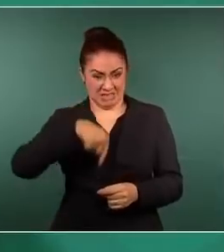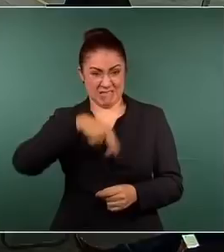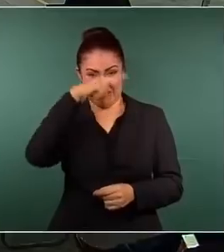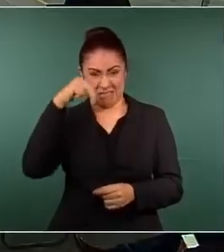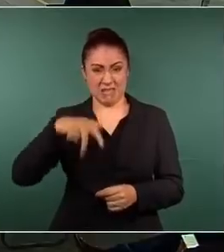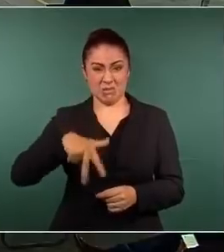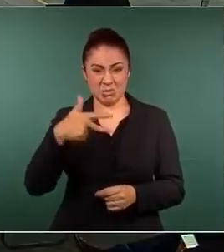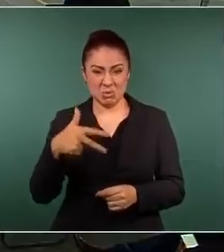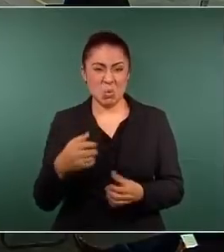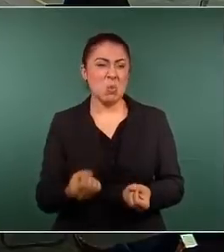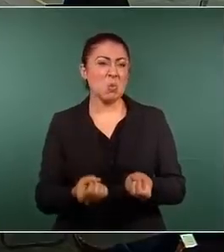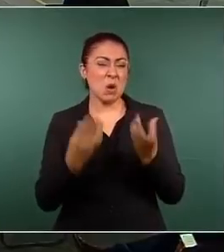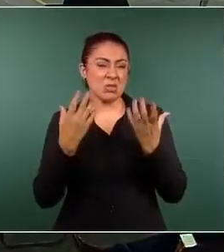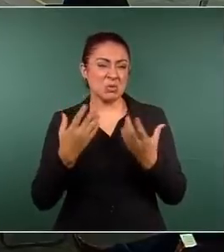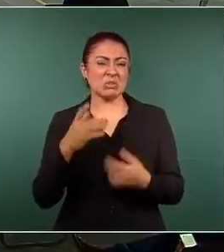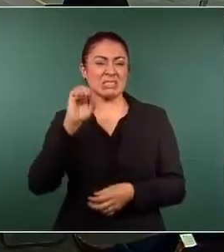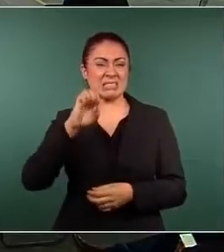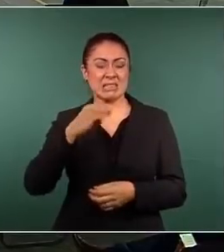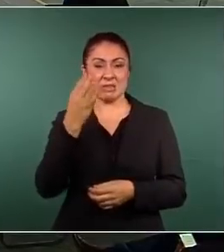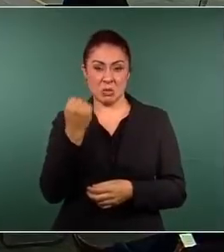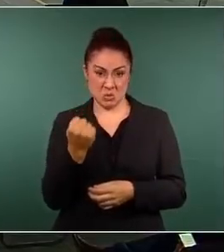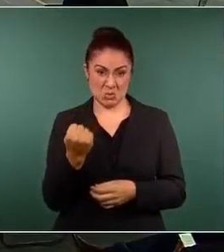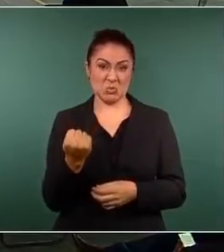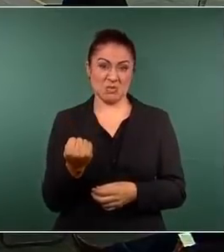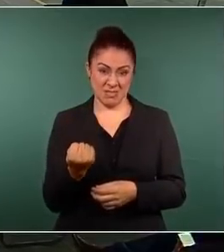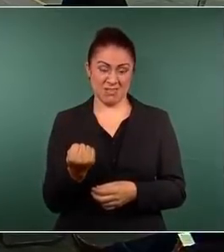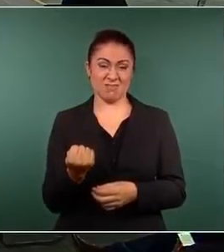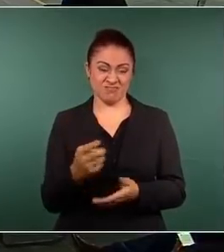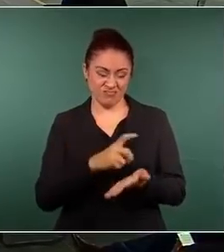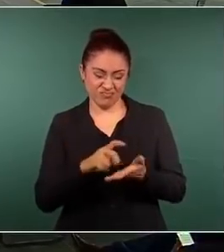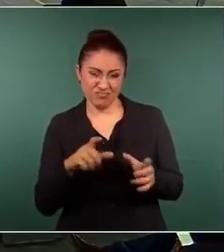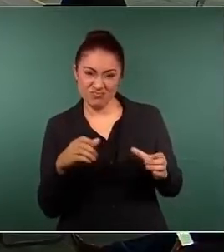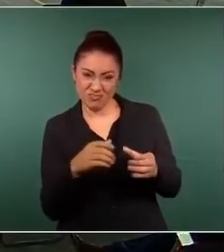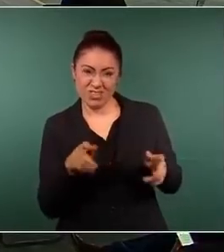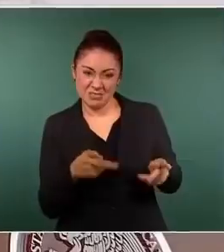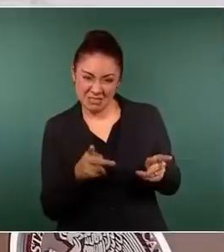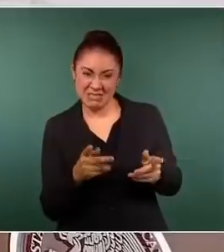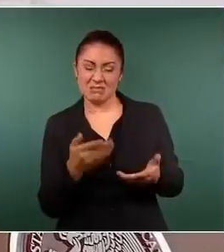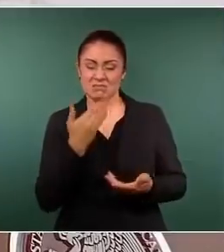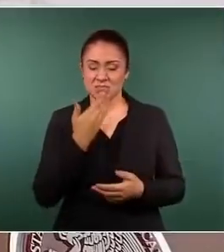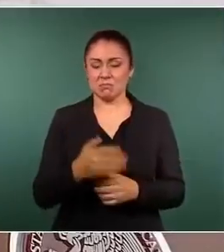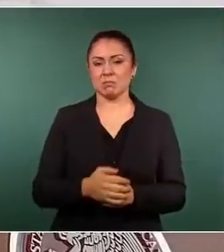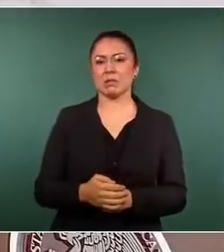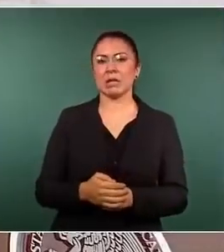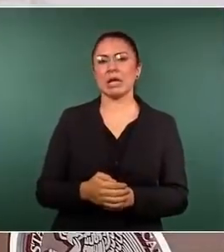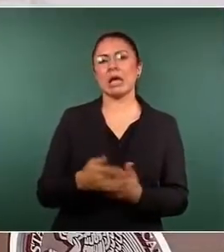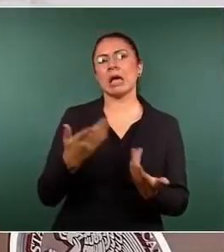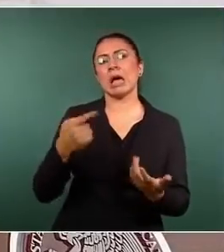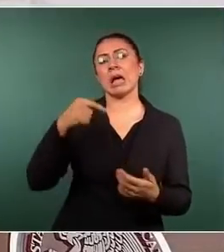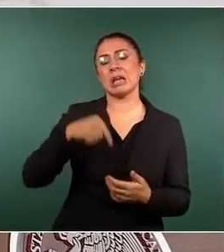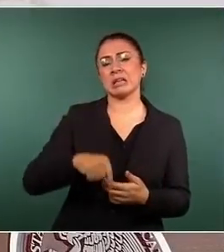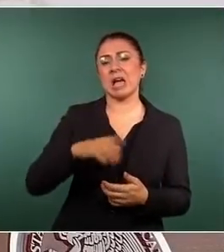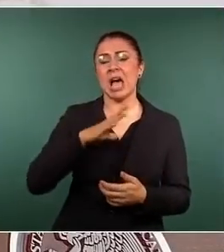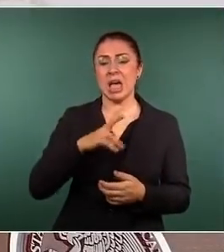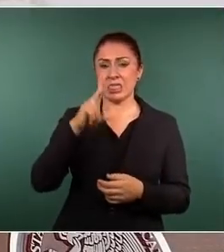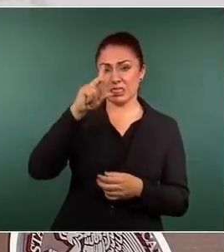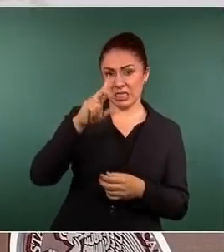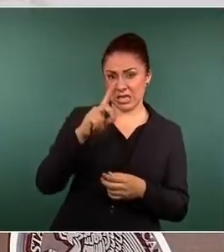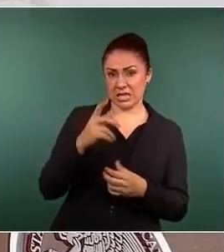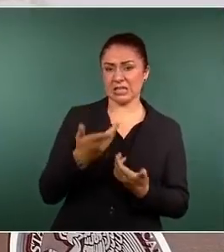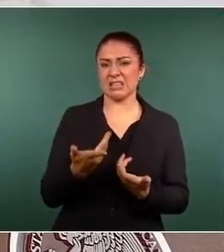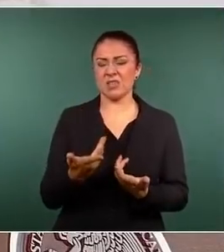casos en 2020 en lesiones dolosas ocupamos la posición 30 con